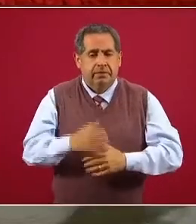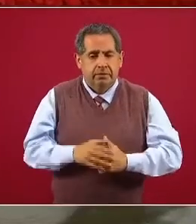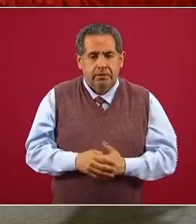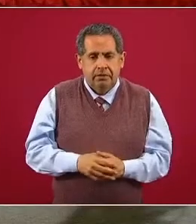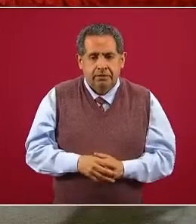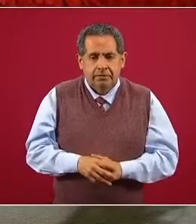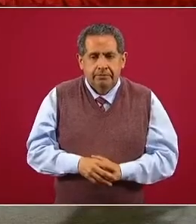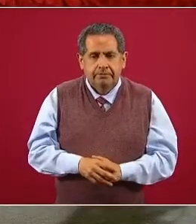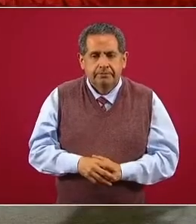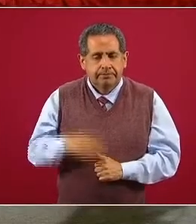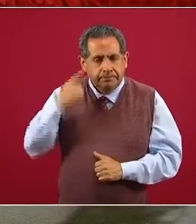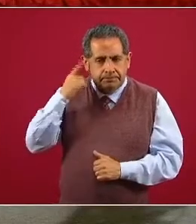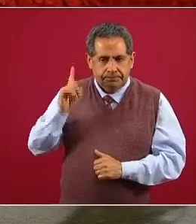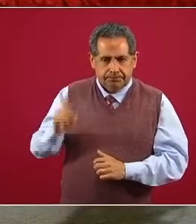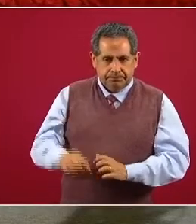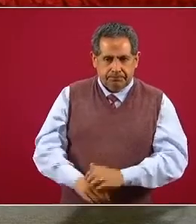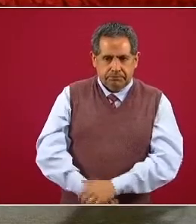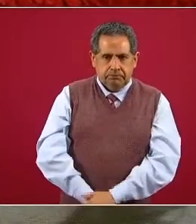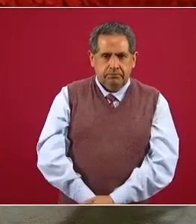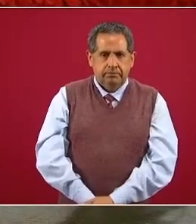tenemos el infierno